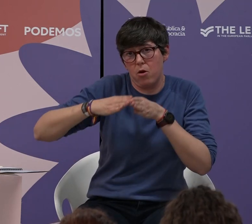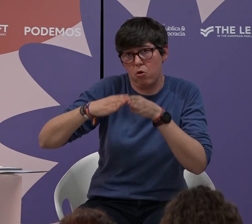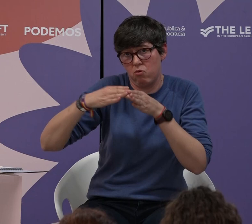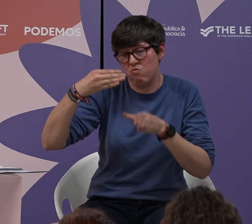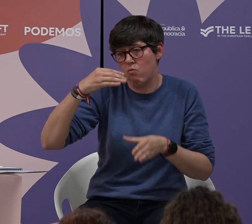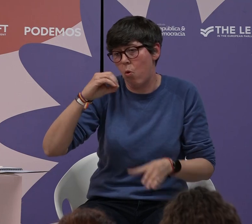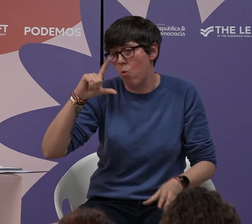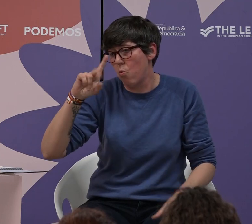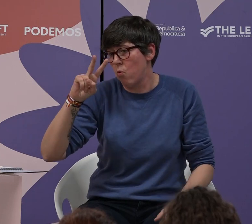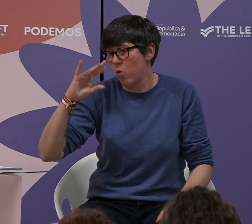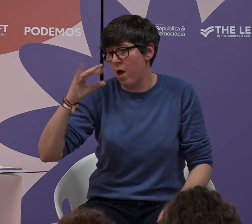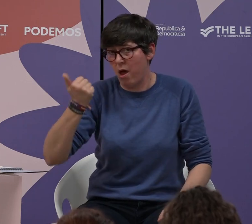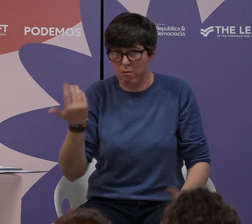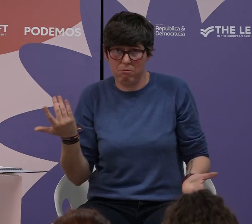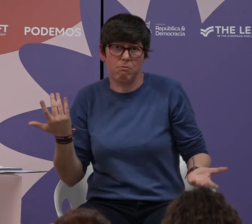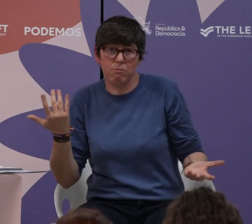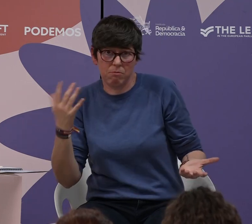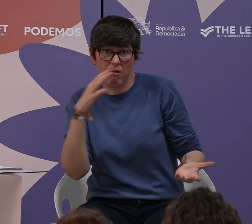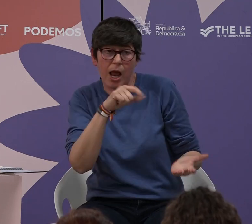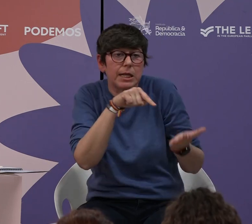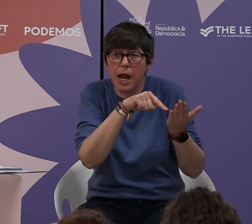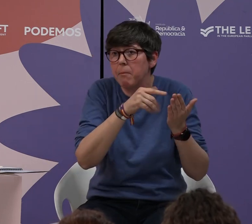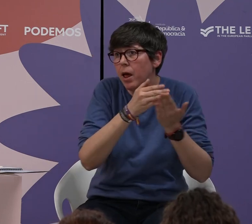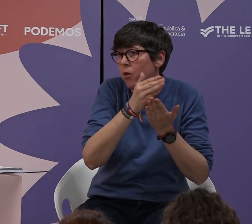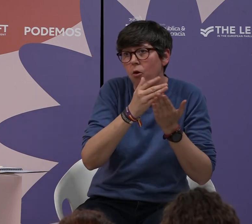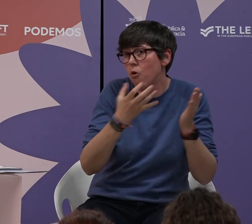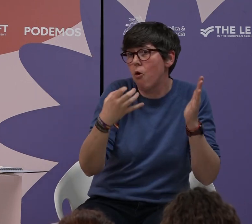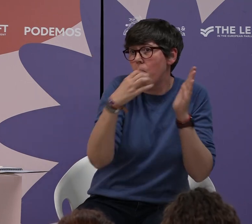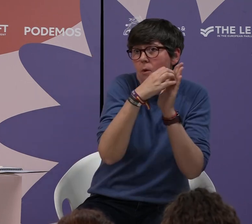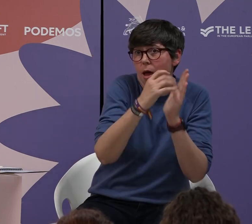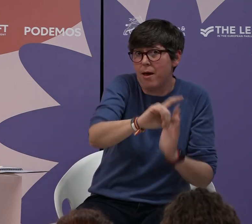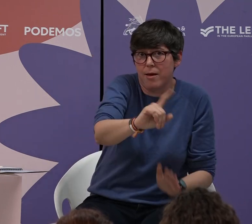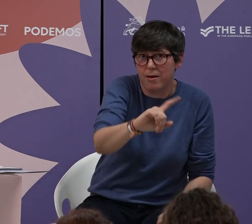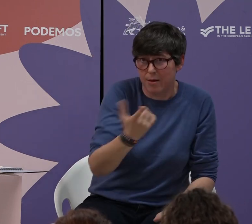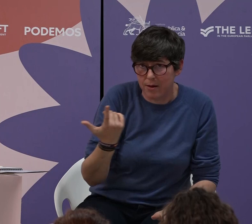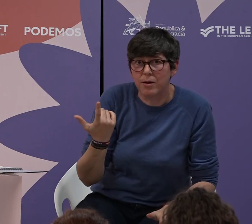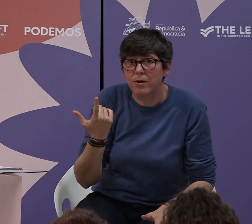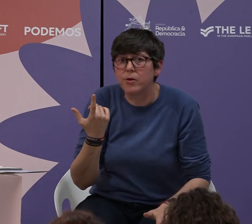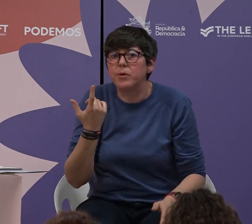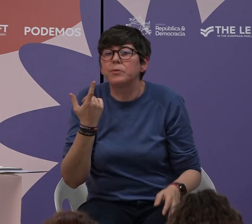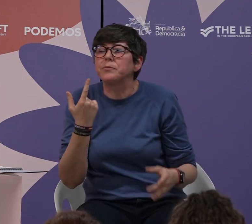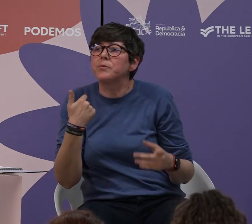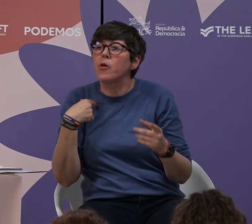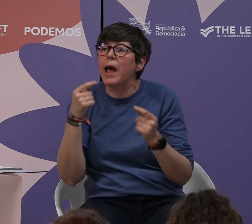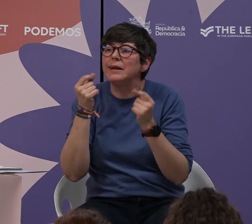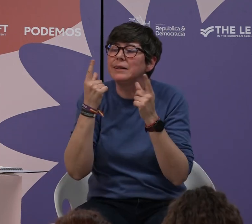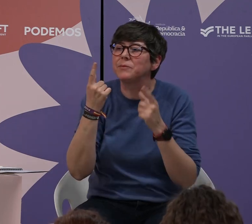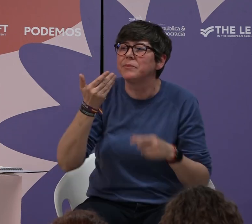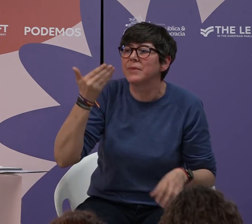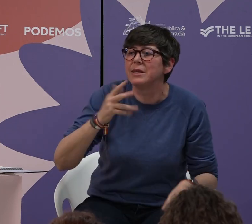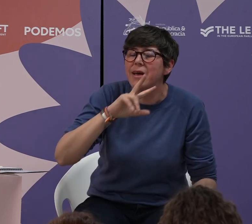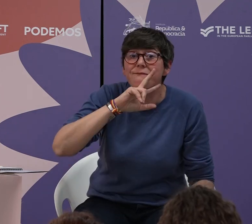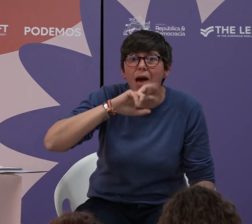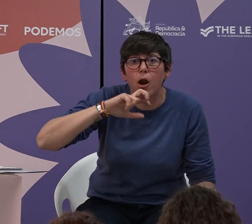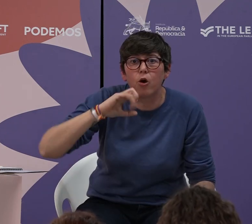es la mayor naviera bueno boluda seguro que os suena y este medio de comunicación evidentemente no va a trasladar